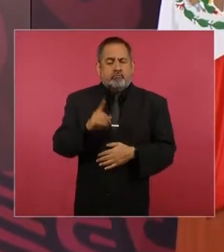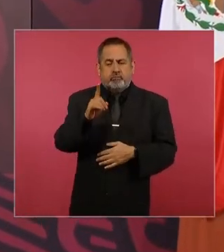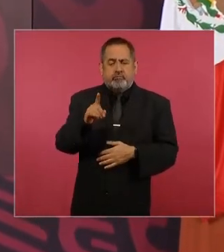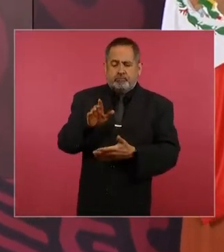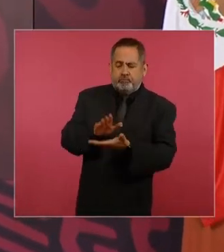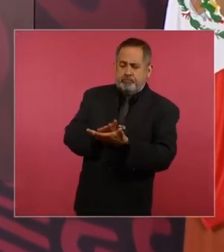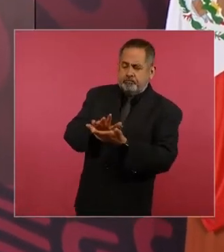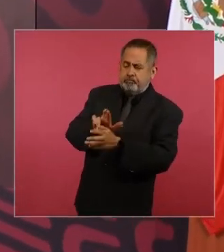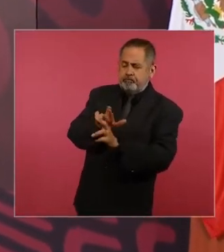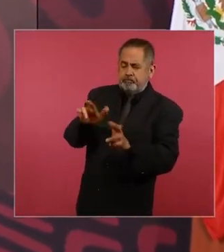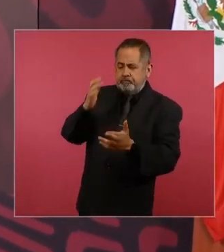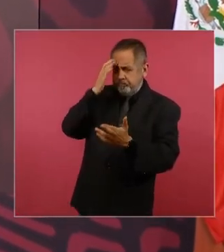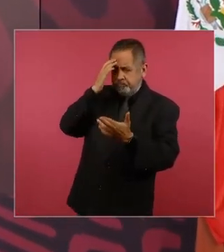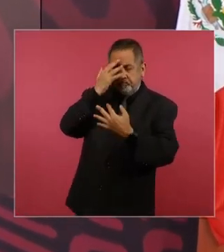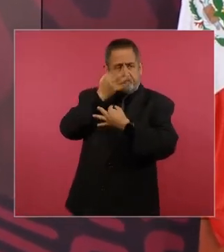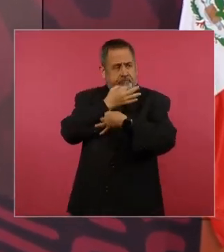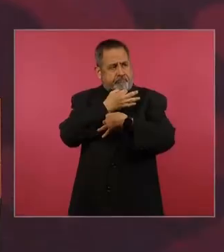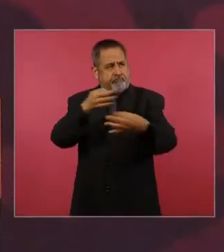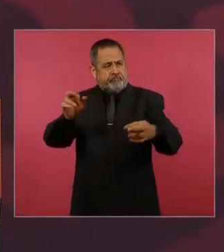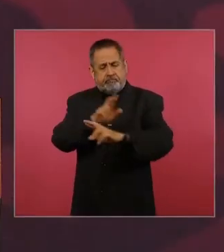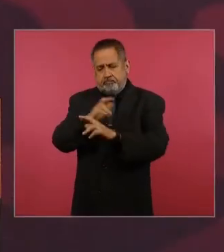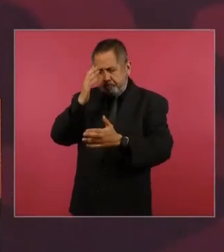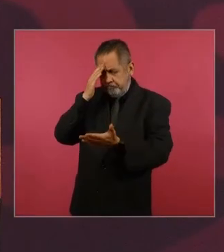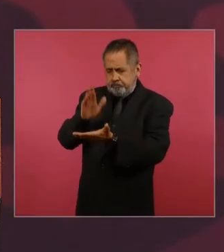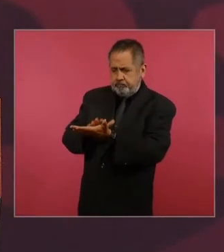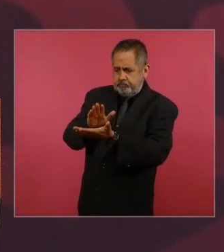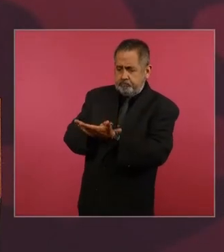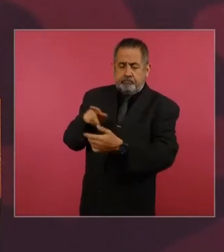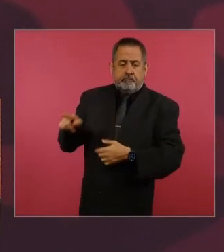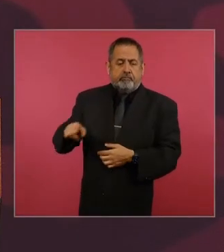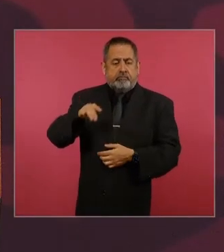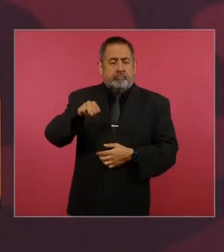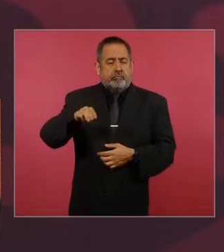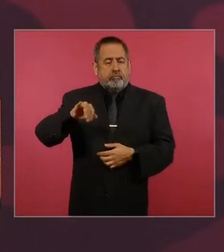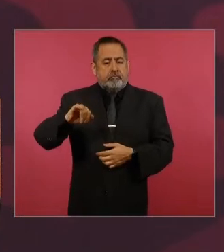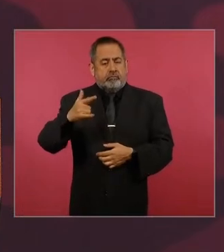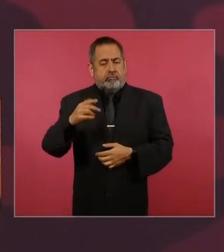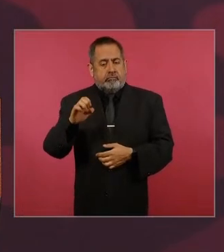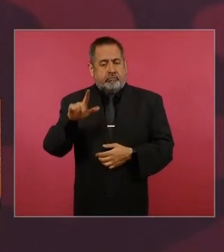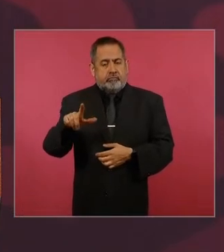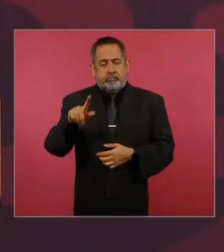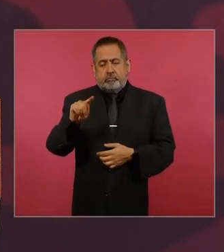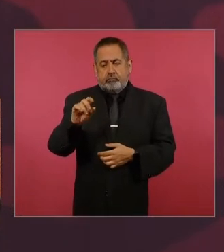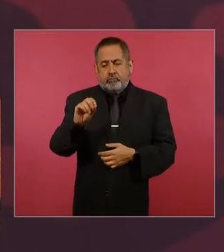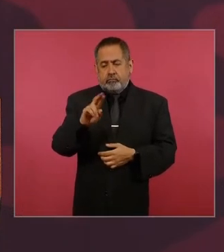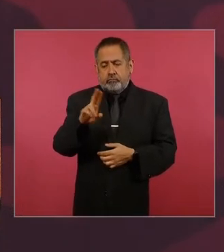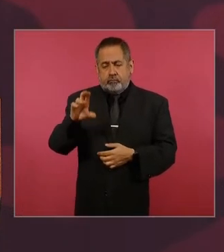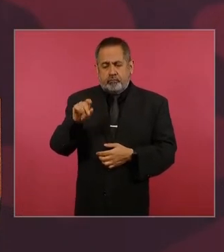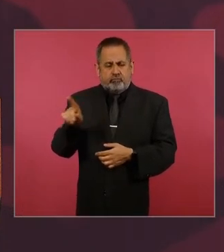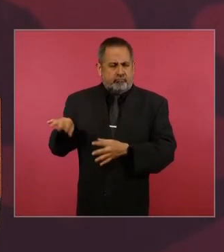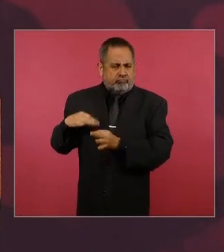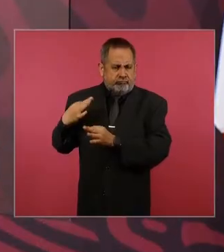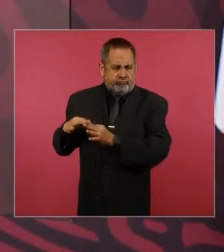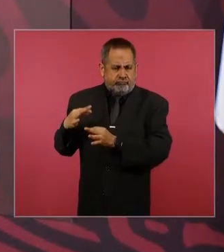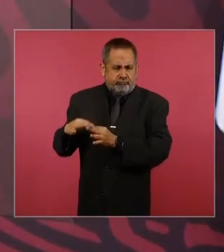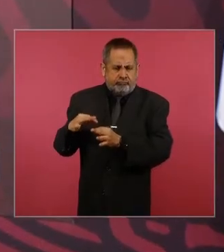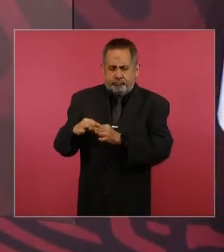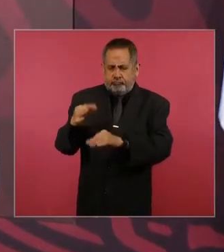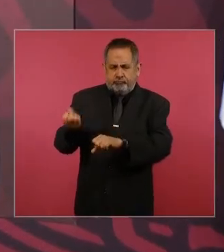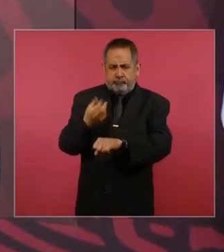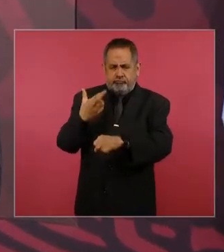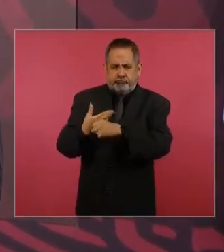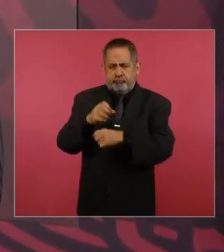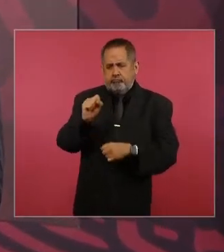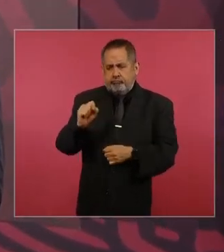reconocimiento público a Miguel Torruco por su buen desempeño como secretario